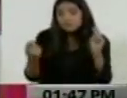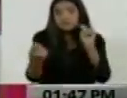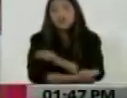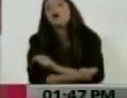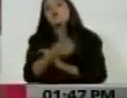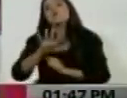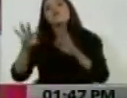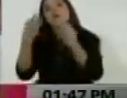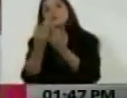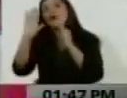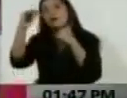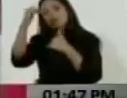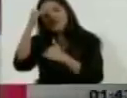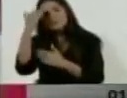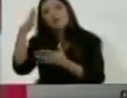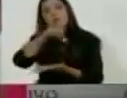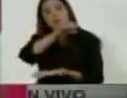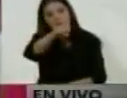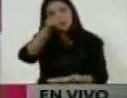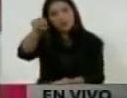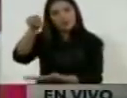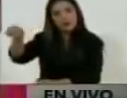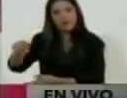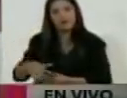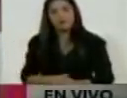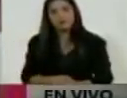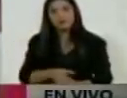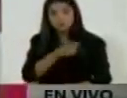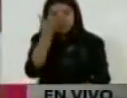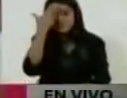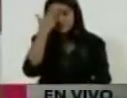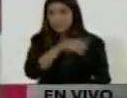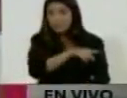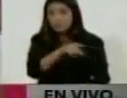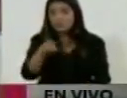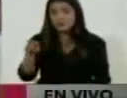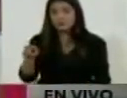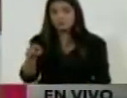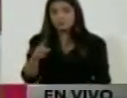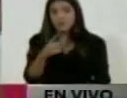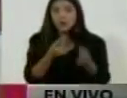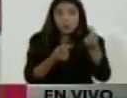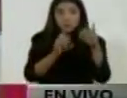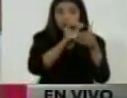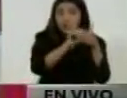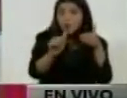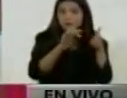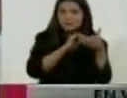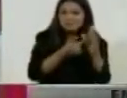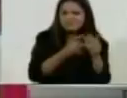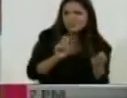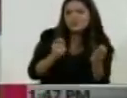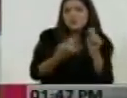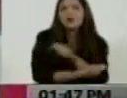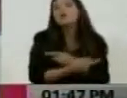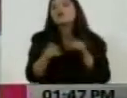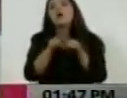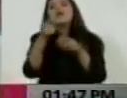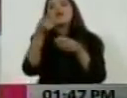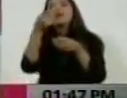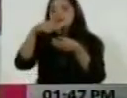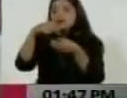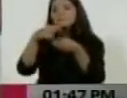hogar más atendido por los CLAP. Sépanlo ustedes, cada dólar lo estamos convirtiendo en una semilla para producir